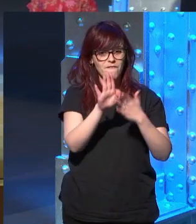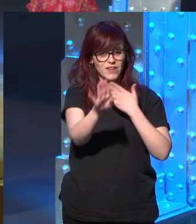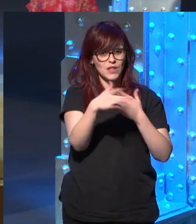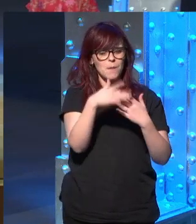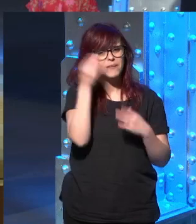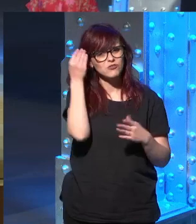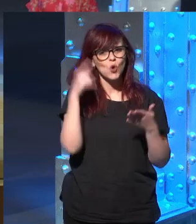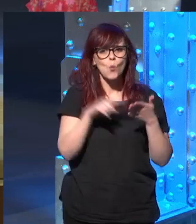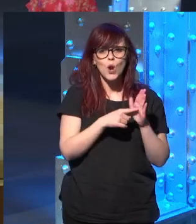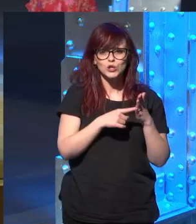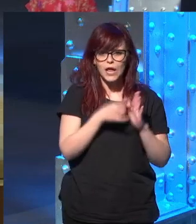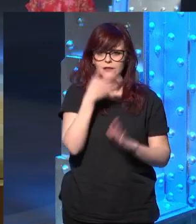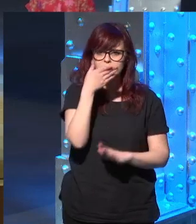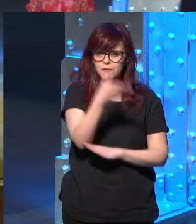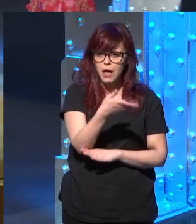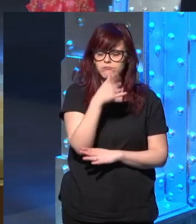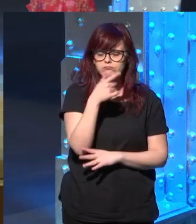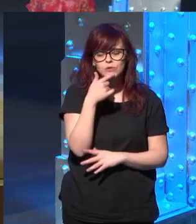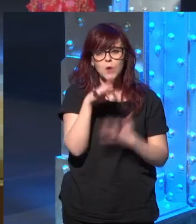parece. Pero sí, no es verdad que...